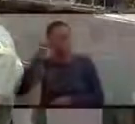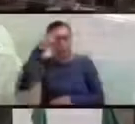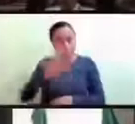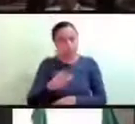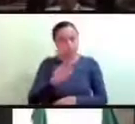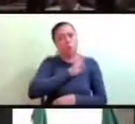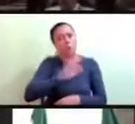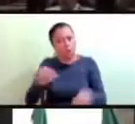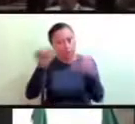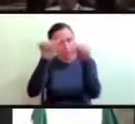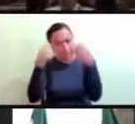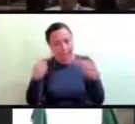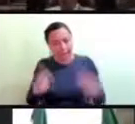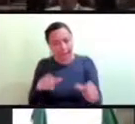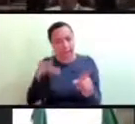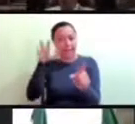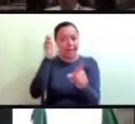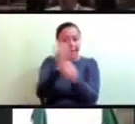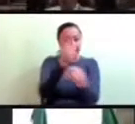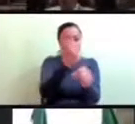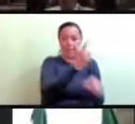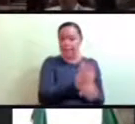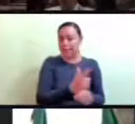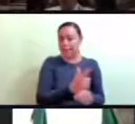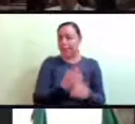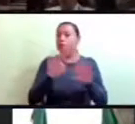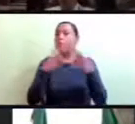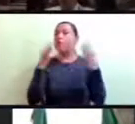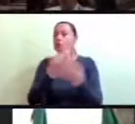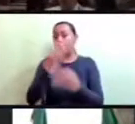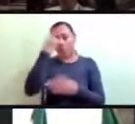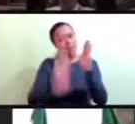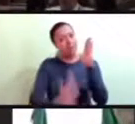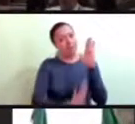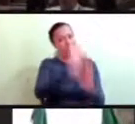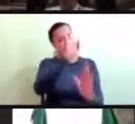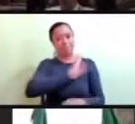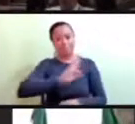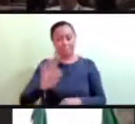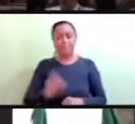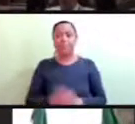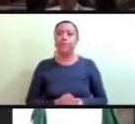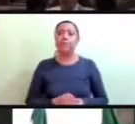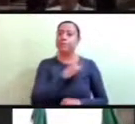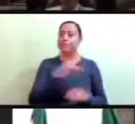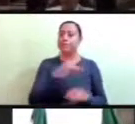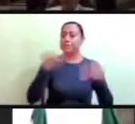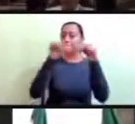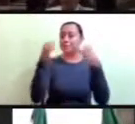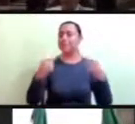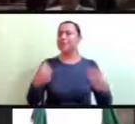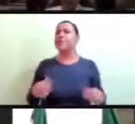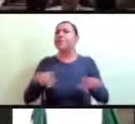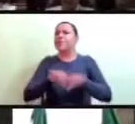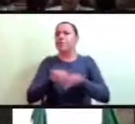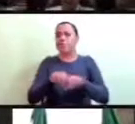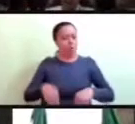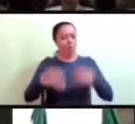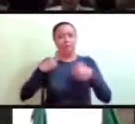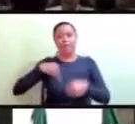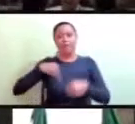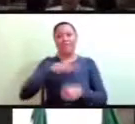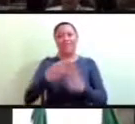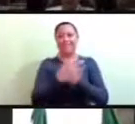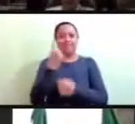y mexicanos encuentren en las artes el camino para trascender. Hagamos del arte un estilo de vida, porque vivir es todo un arte.